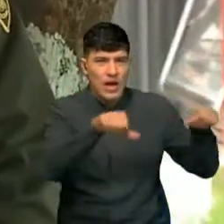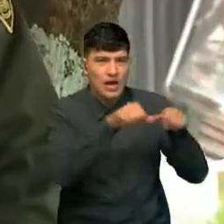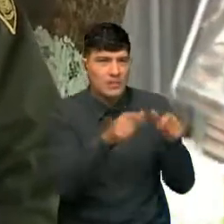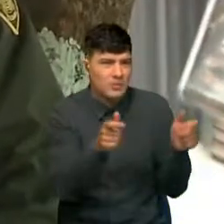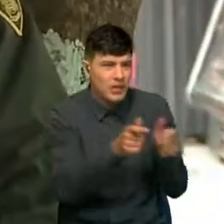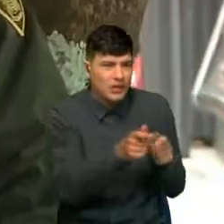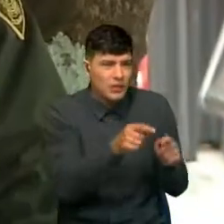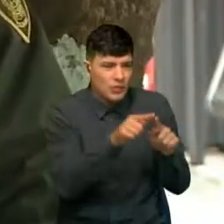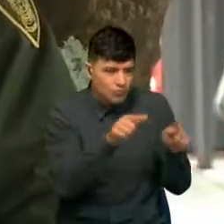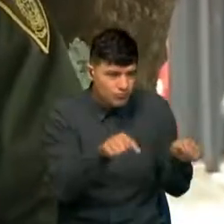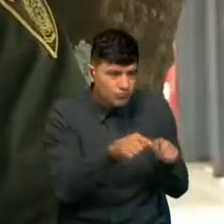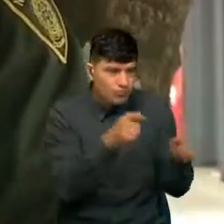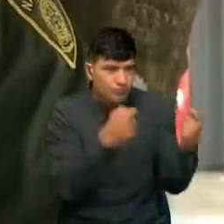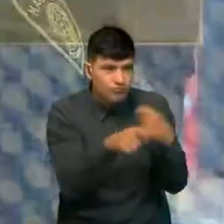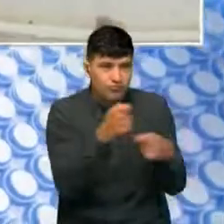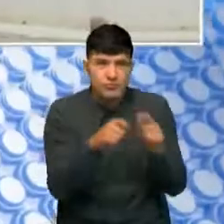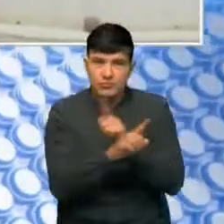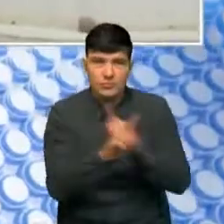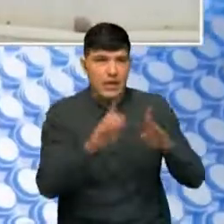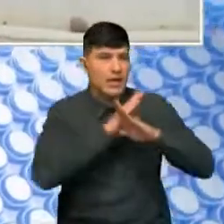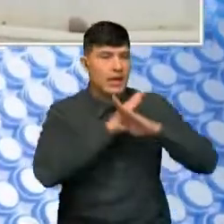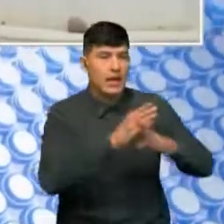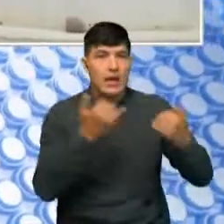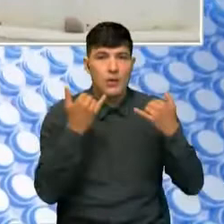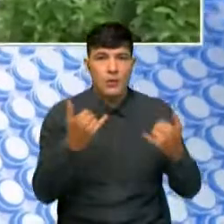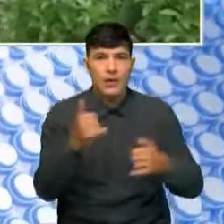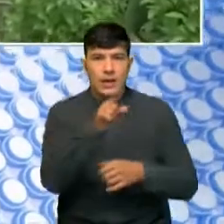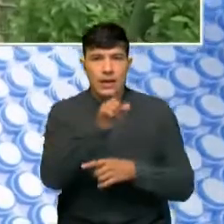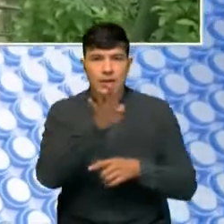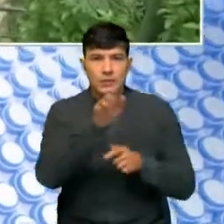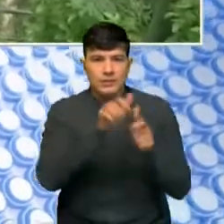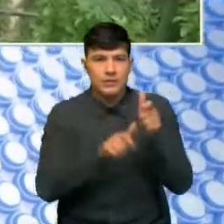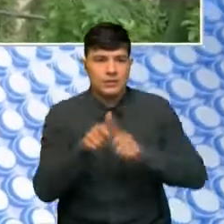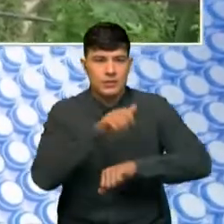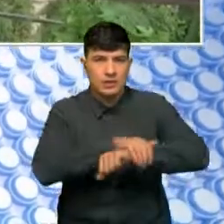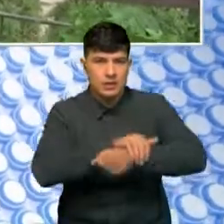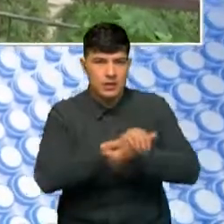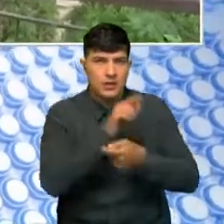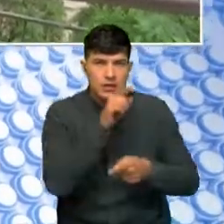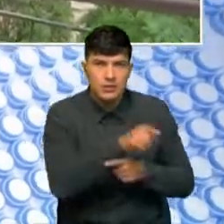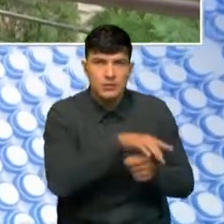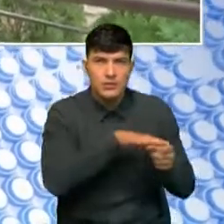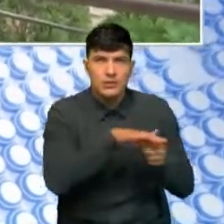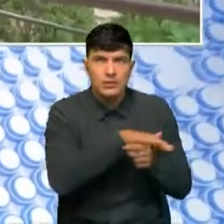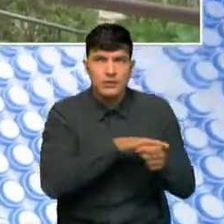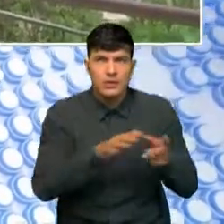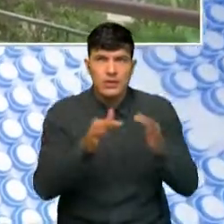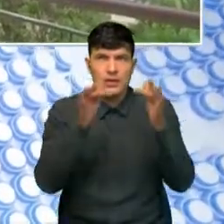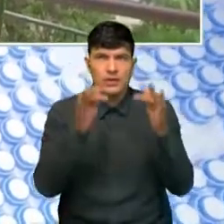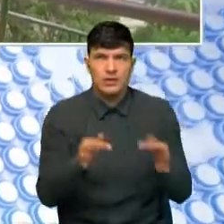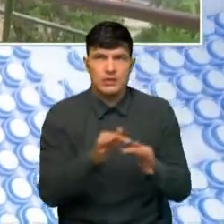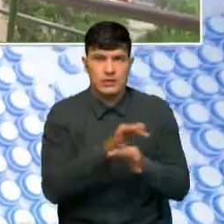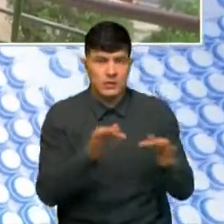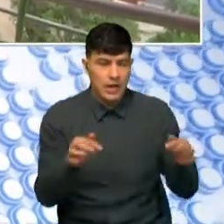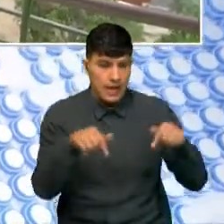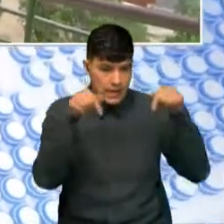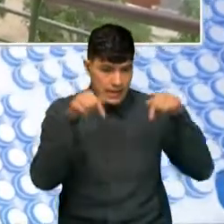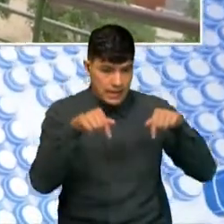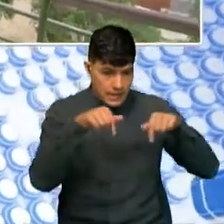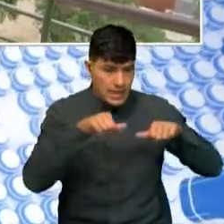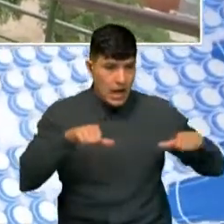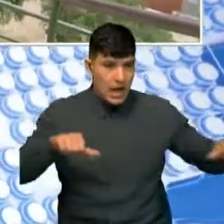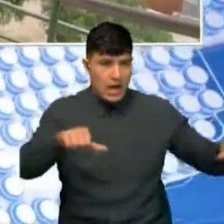micromenudeo. Actualmente llevamos 14 capturas por este flagelo. En total, aquí por